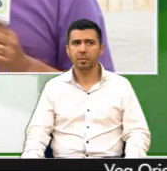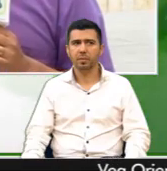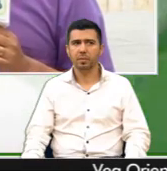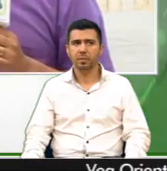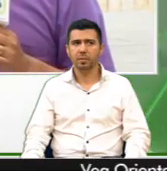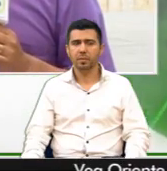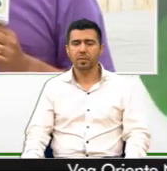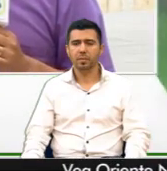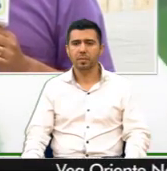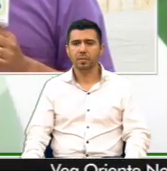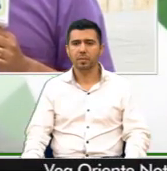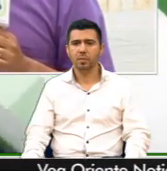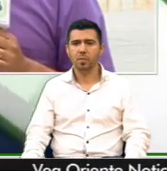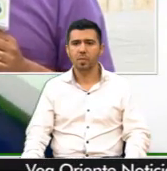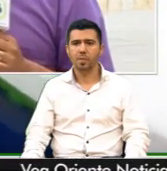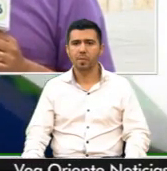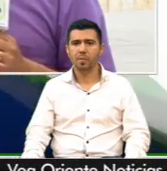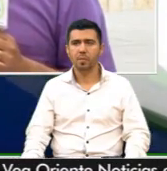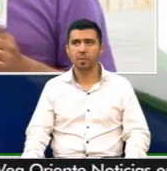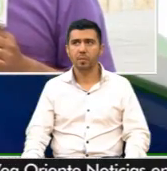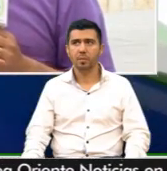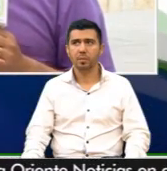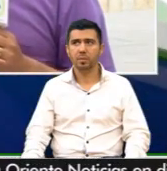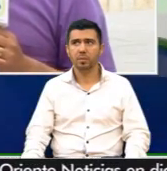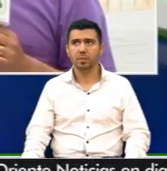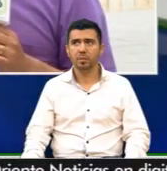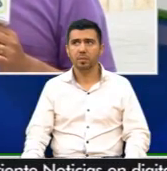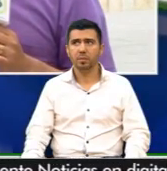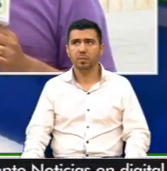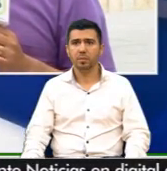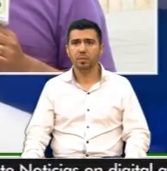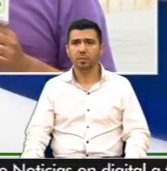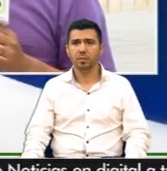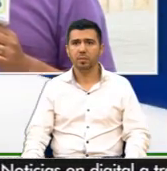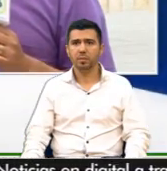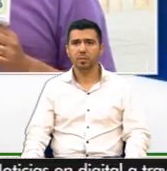materia social, salud y educación. Esto es todo por el momento. Sigan ustedes en estudio.